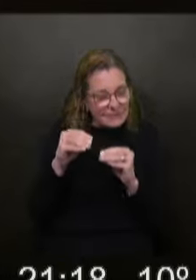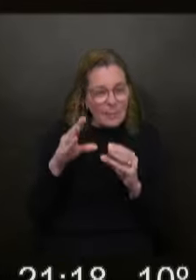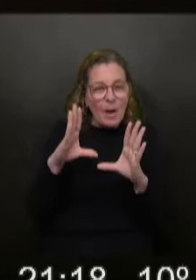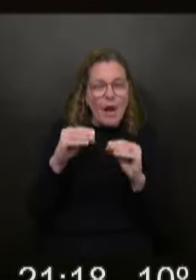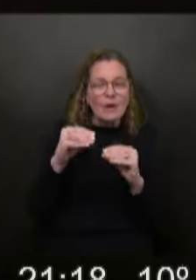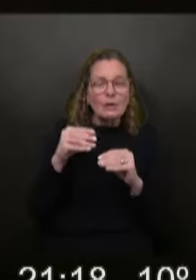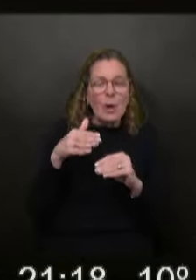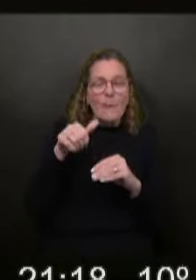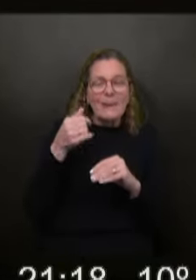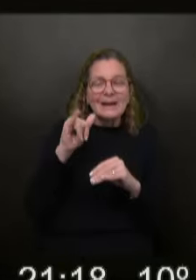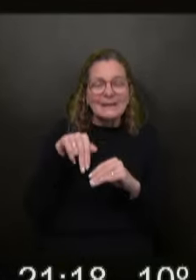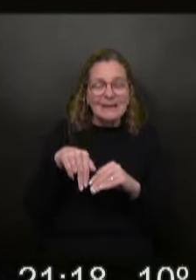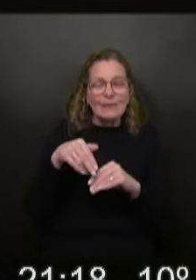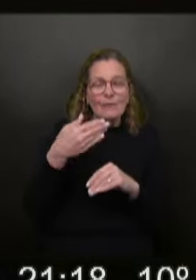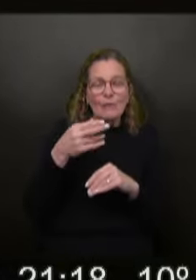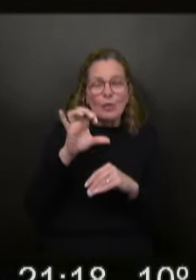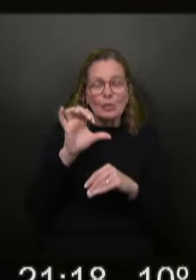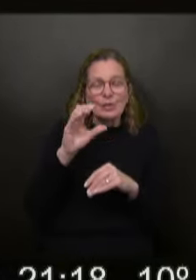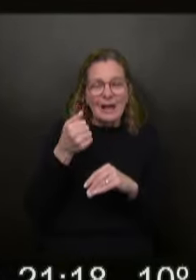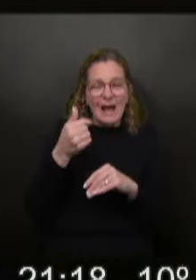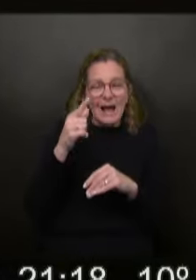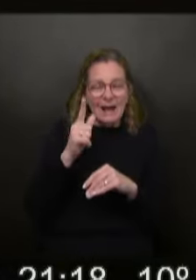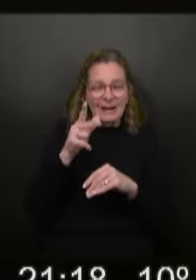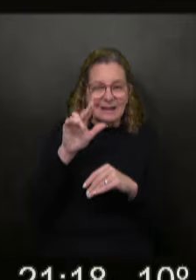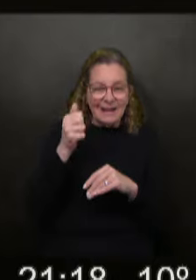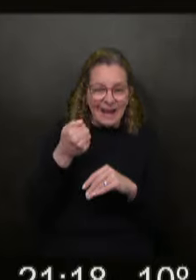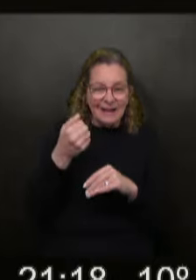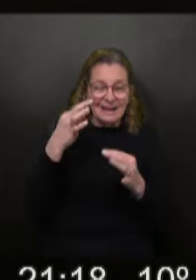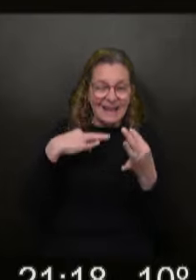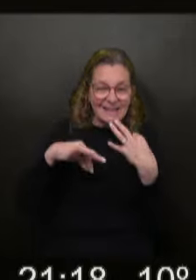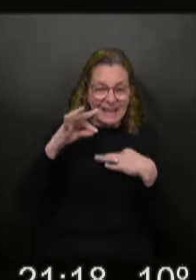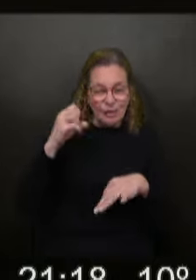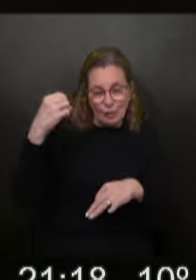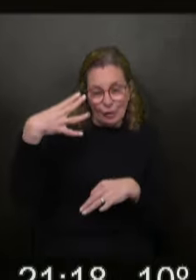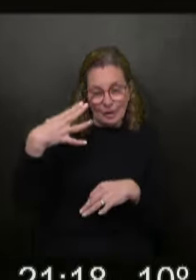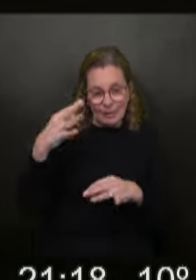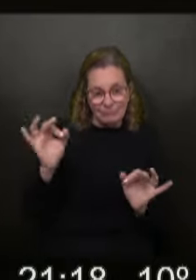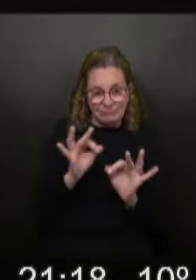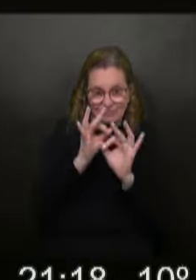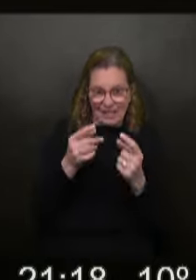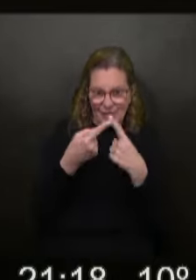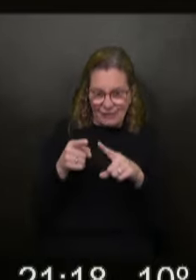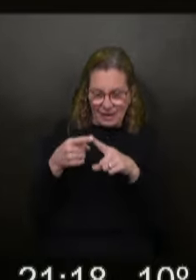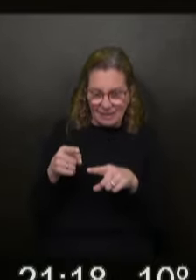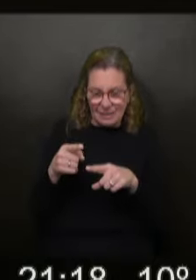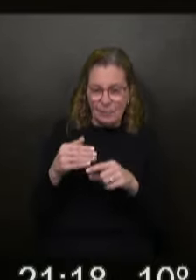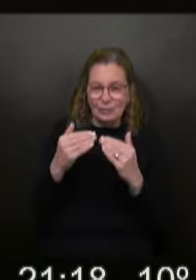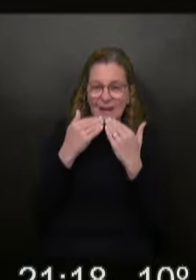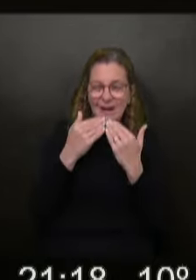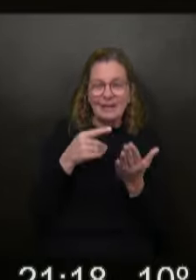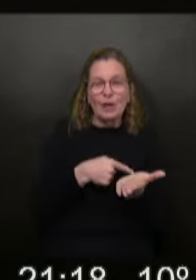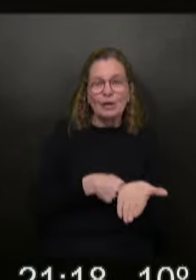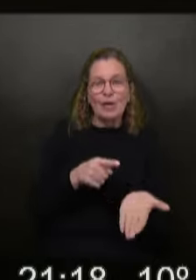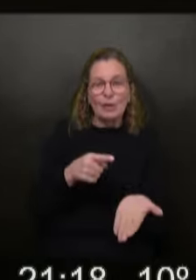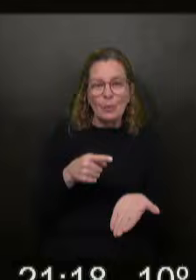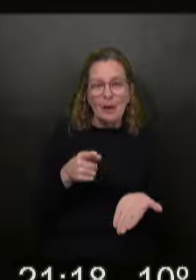Martín Buscaglia, que este sábado se va a estar presentando en el Teatro Solís con tremendo concierto, diferente muchas veces a los que nos tiene acostumbrados, así que